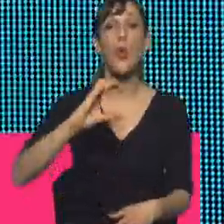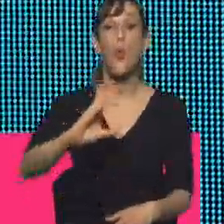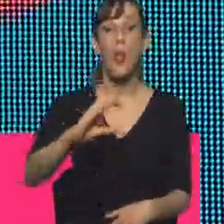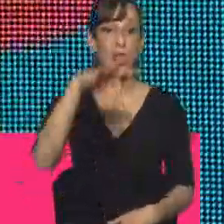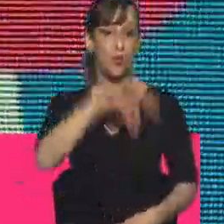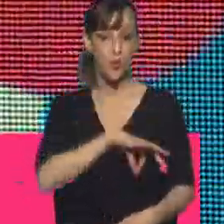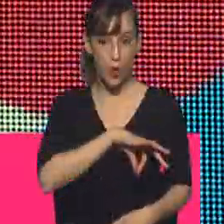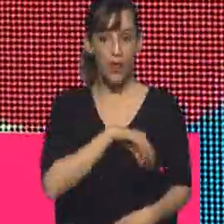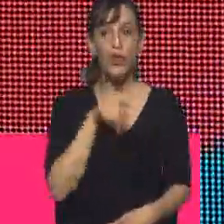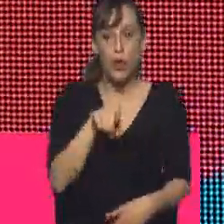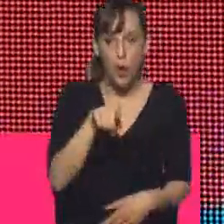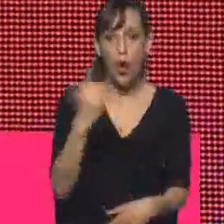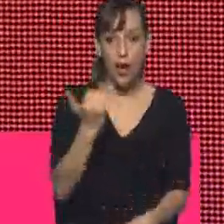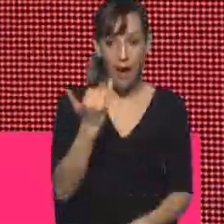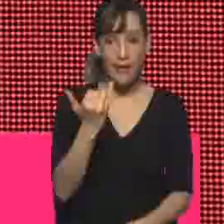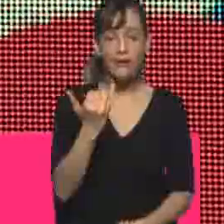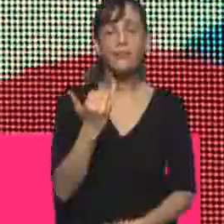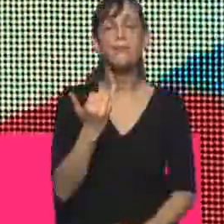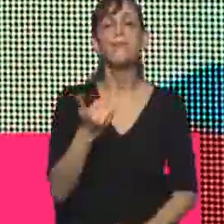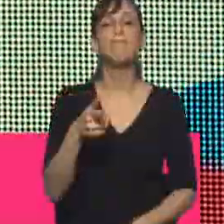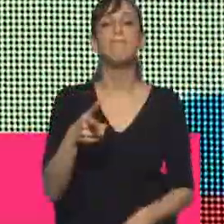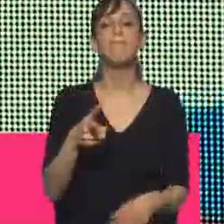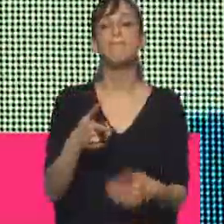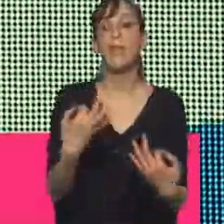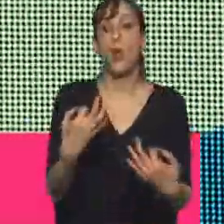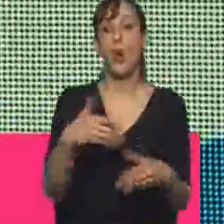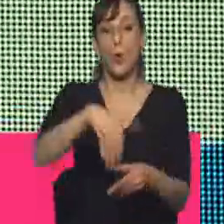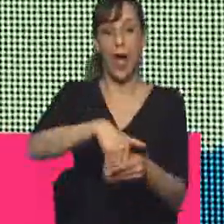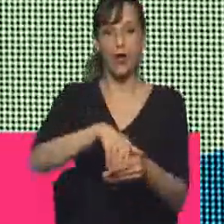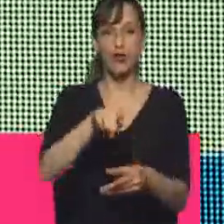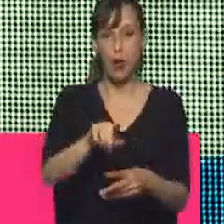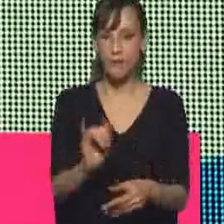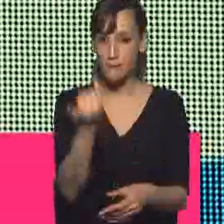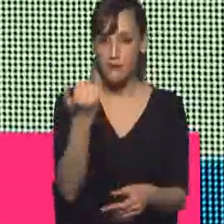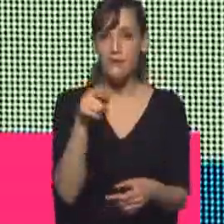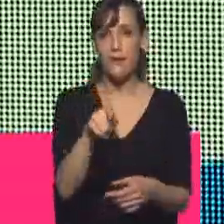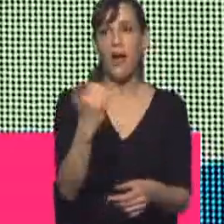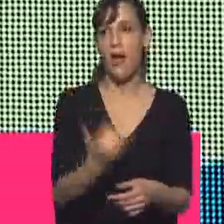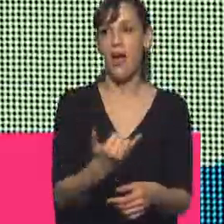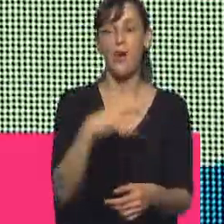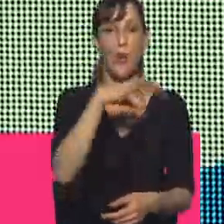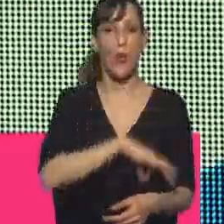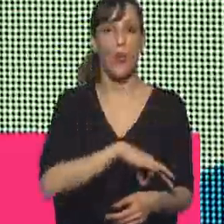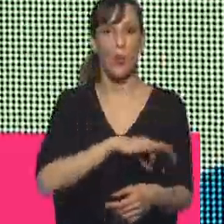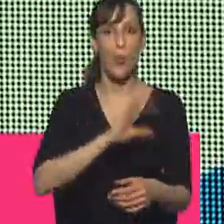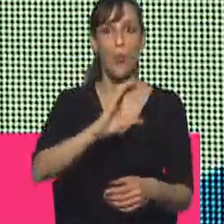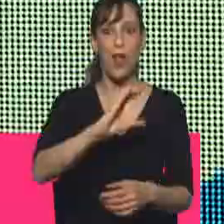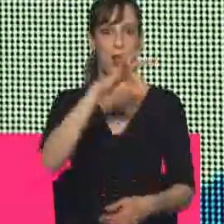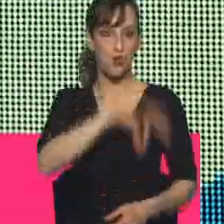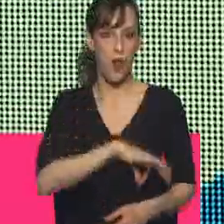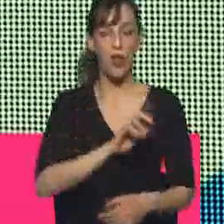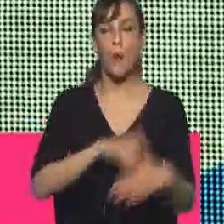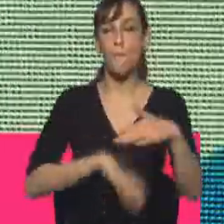algo muy atractivo para los bancos que vos tengas tu cuenta sueldo ahí en ese banco, entonces, y no te quieren actualizar el límite, vos le podés